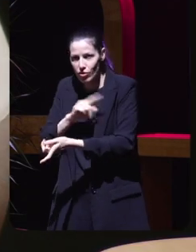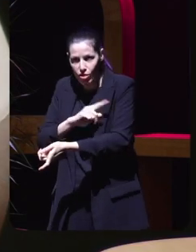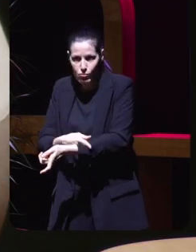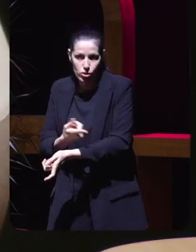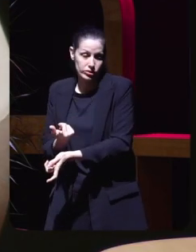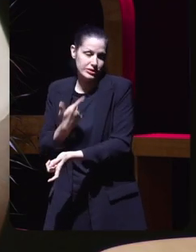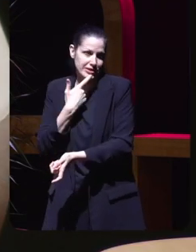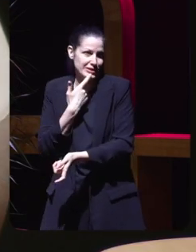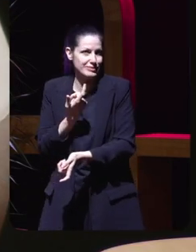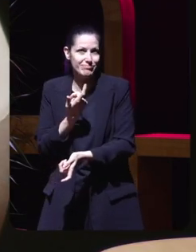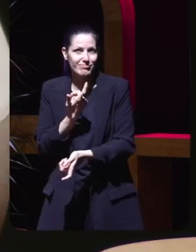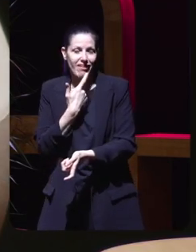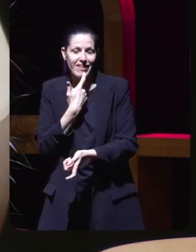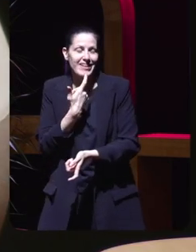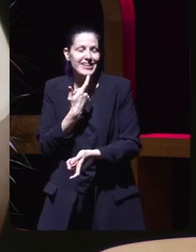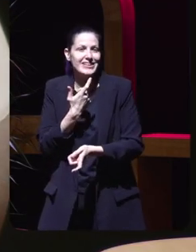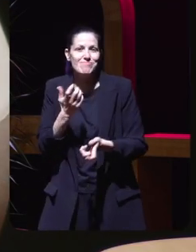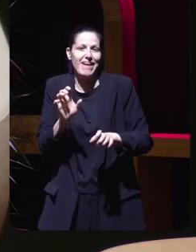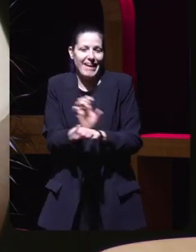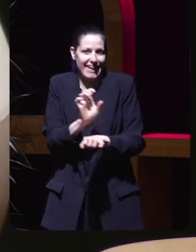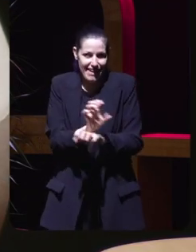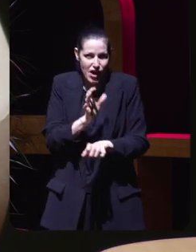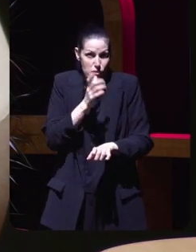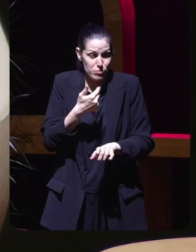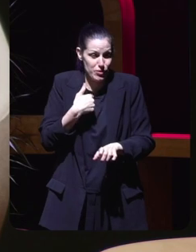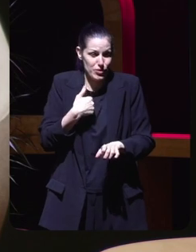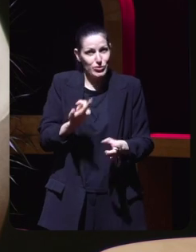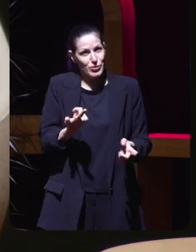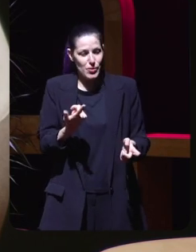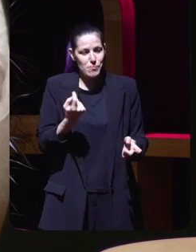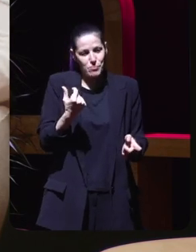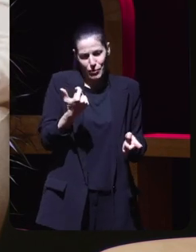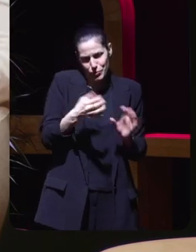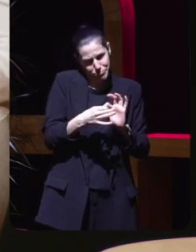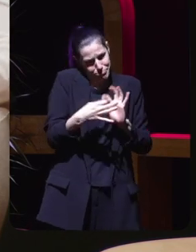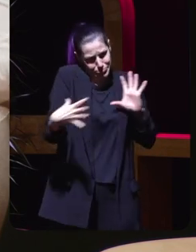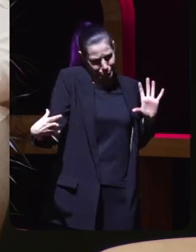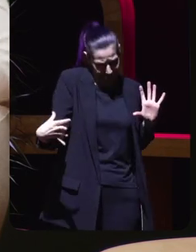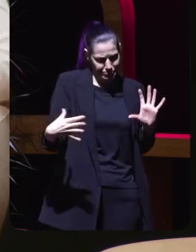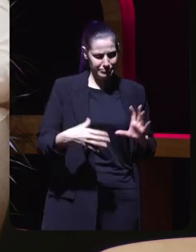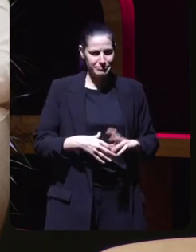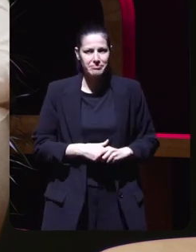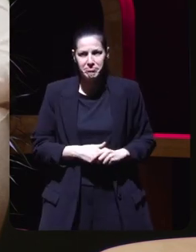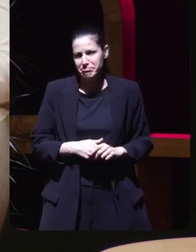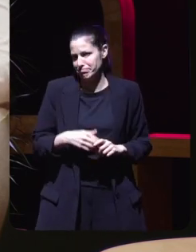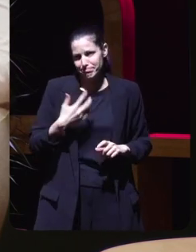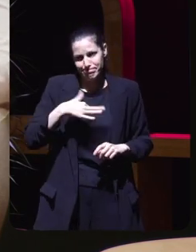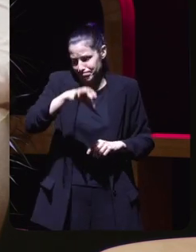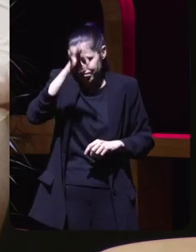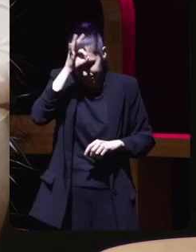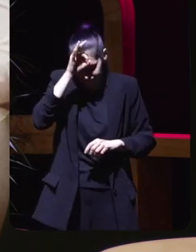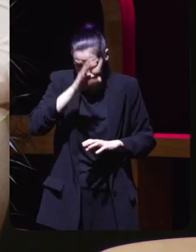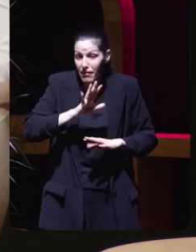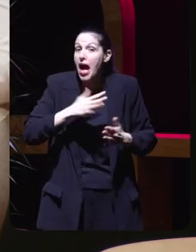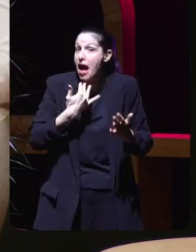me Ocampo para nada O sea no no ni una niña especialidad ni voz Es muy sincera no tenía ni idea y bueno